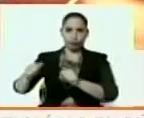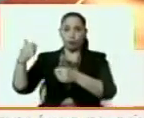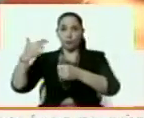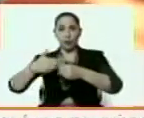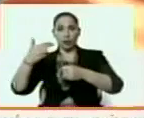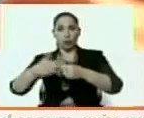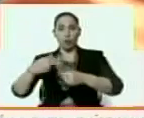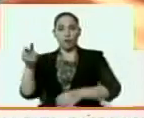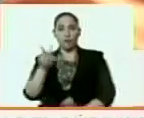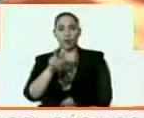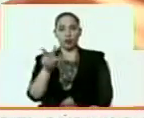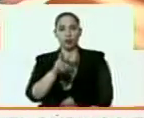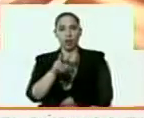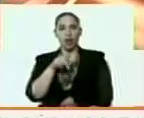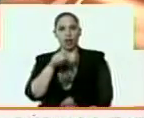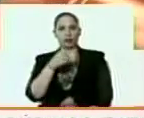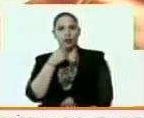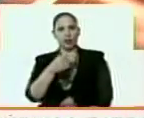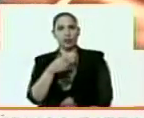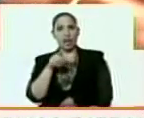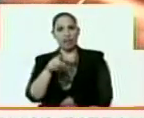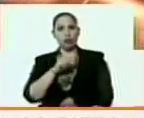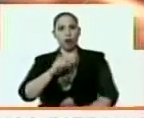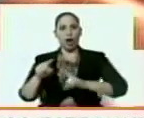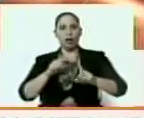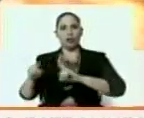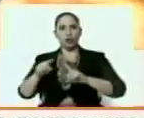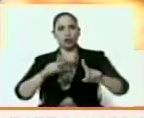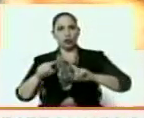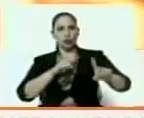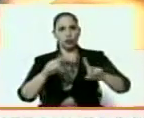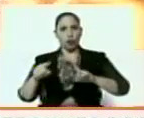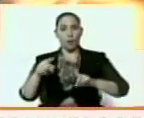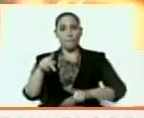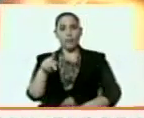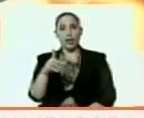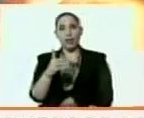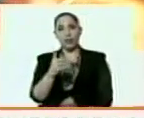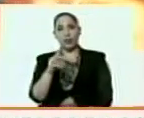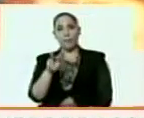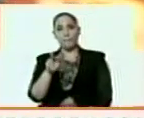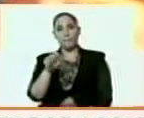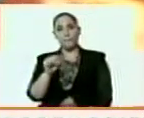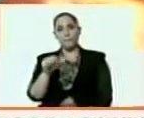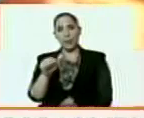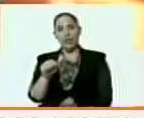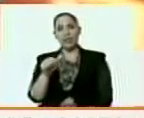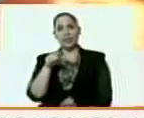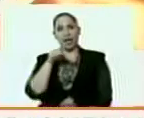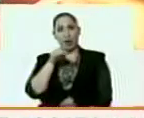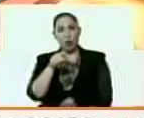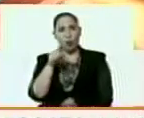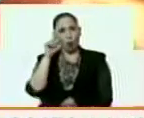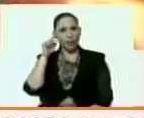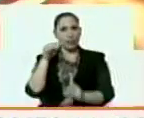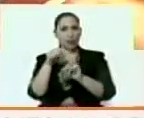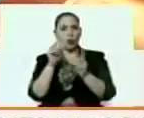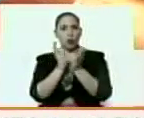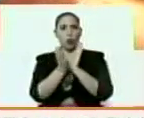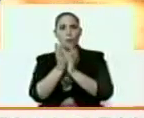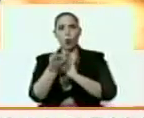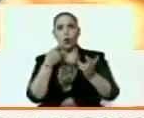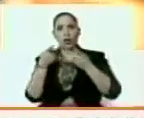de Venezuela. Por eso te decía que esto es una acción. PDVSA sigue siendo un objetivo geopolítico imperial para